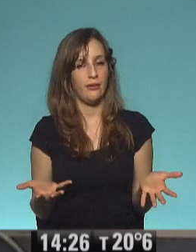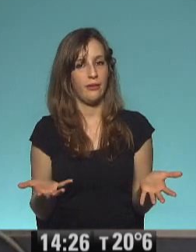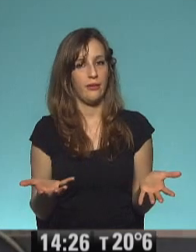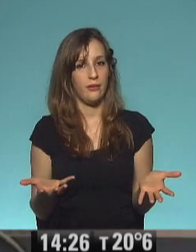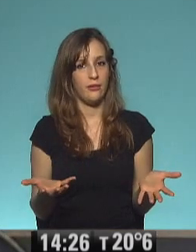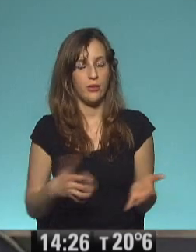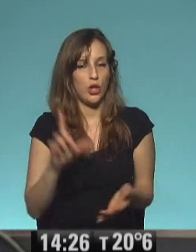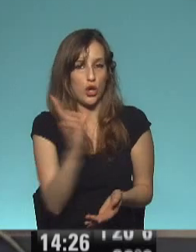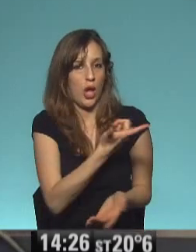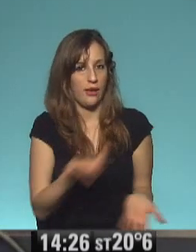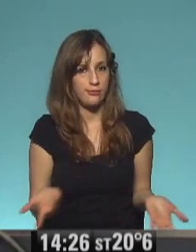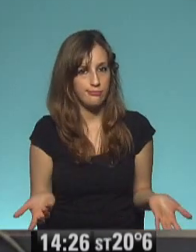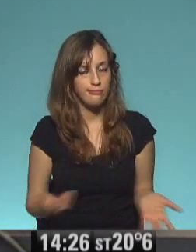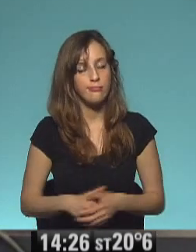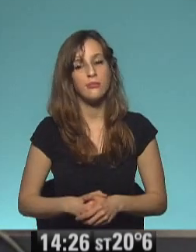donde esos 10